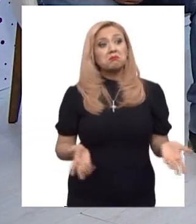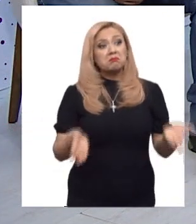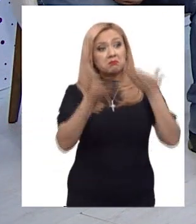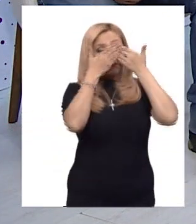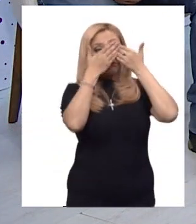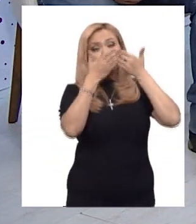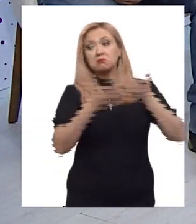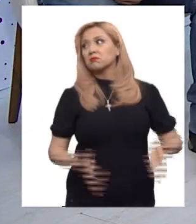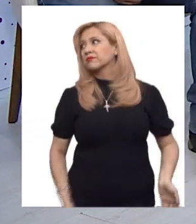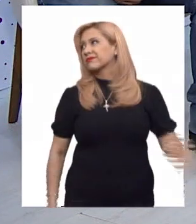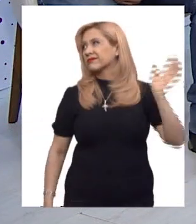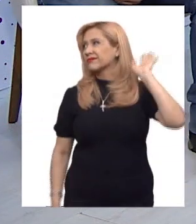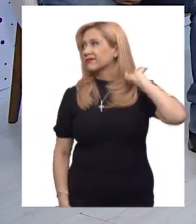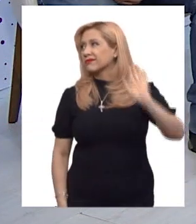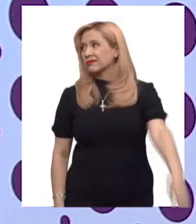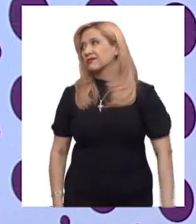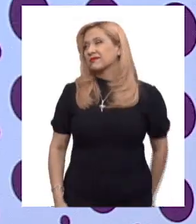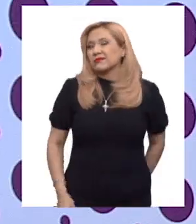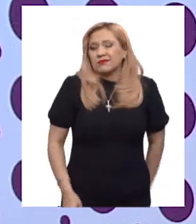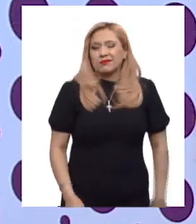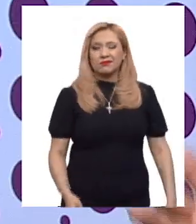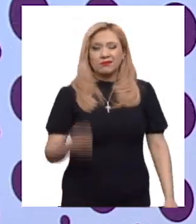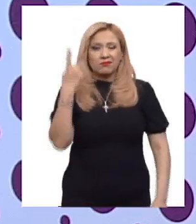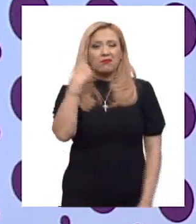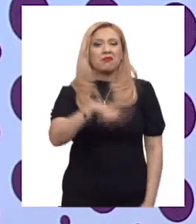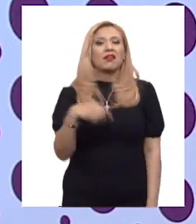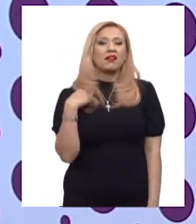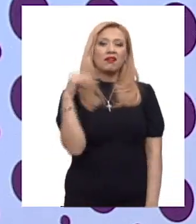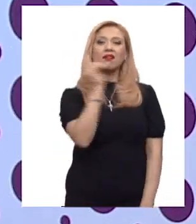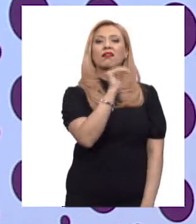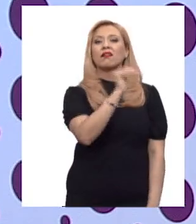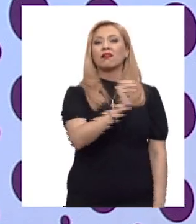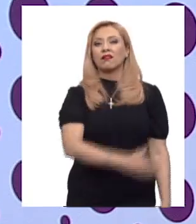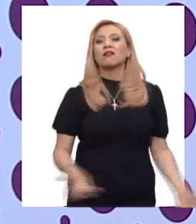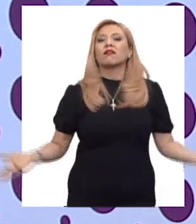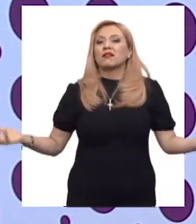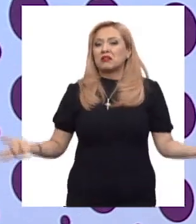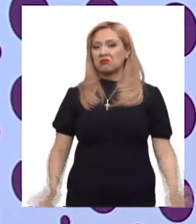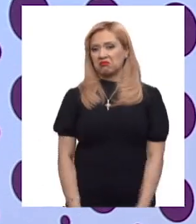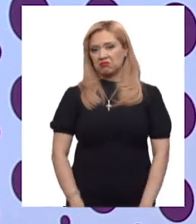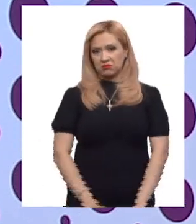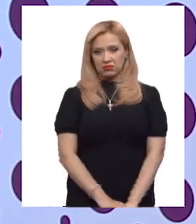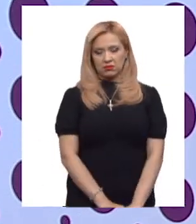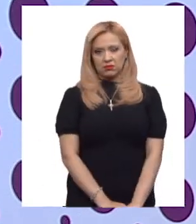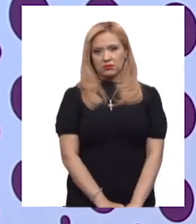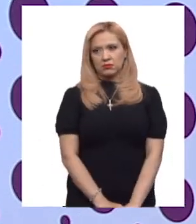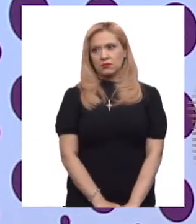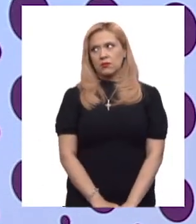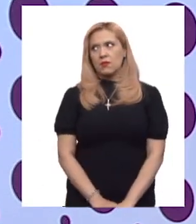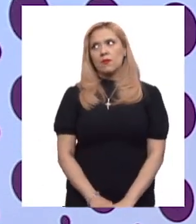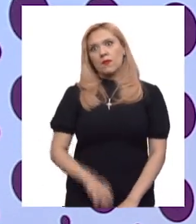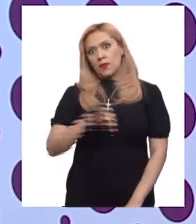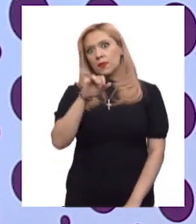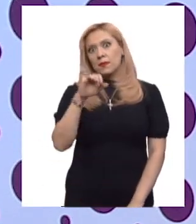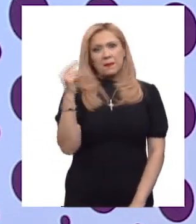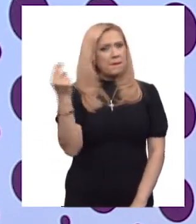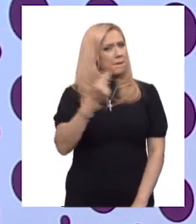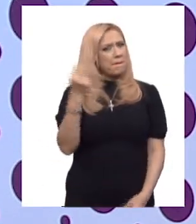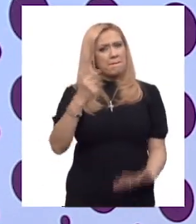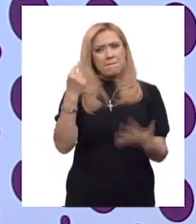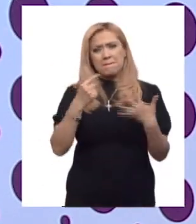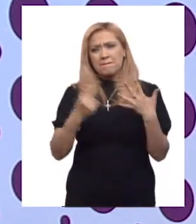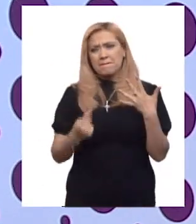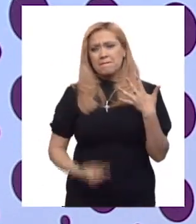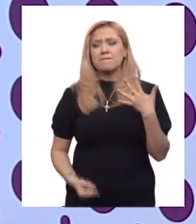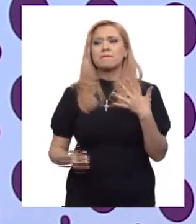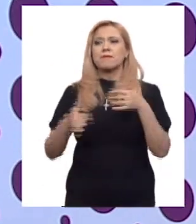¿no? Si no va a pasar nada cuando yo alerto, pues no se puede crear esta cultura también de denuncia. Efectivamente requerimos mecanismos